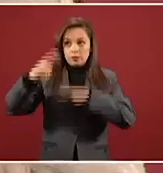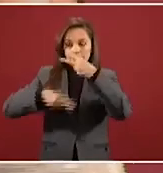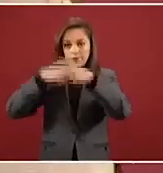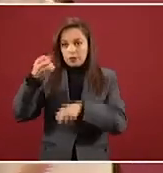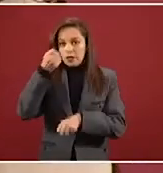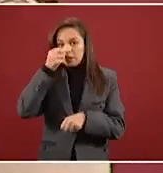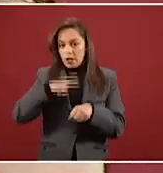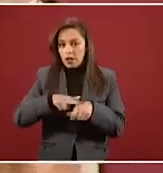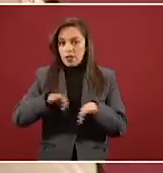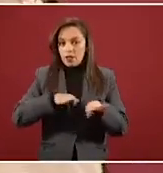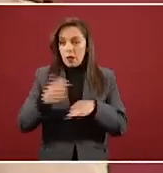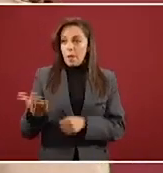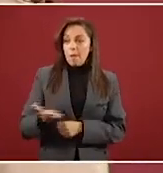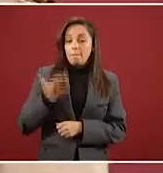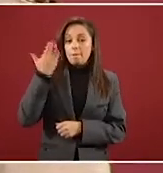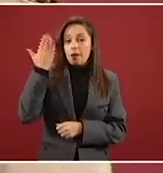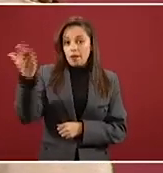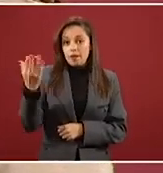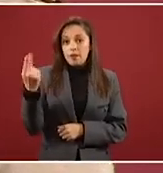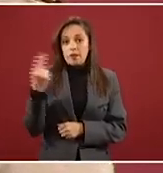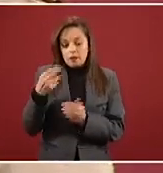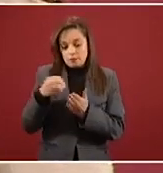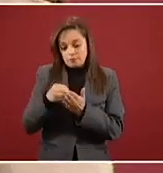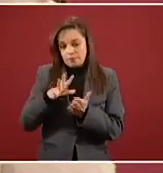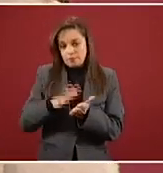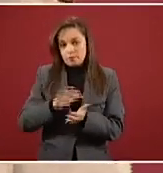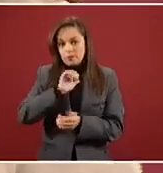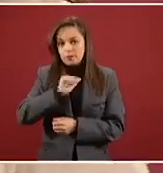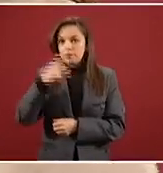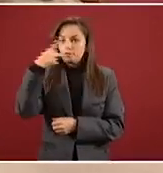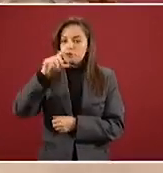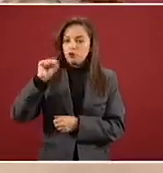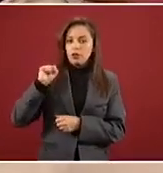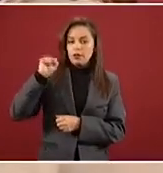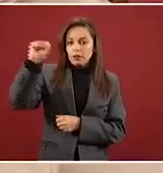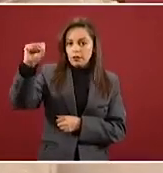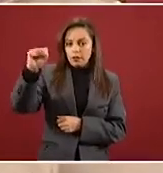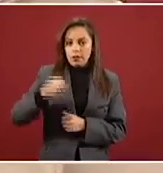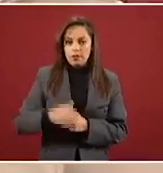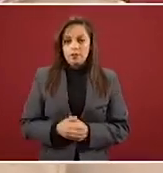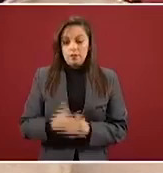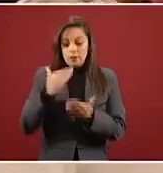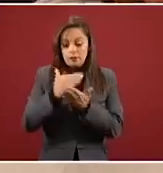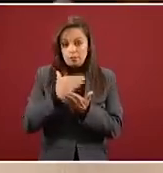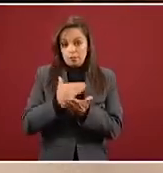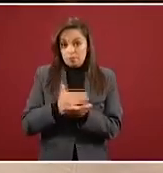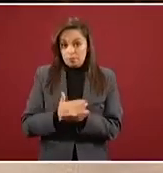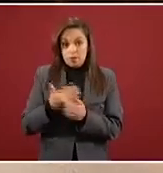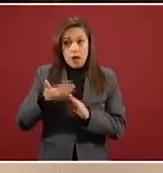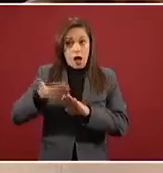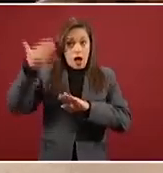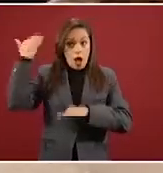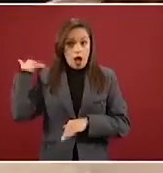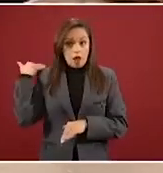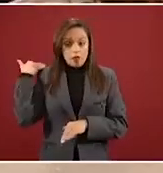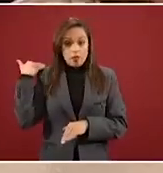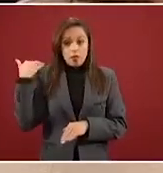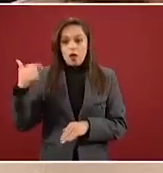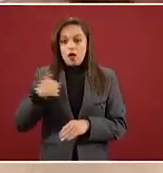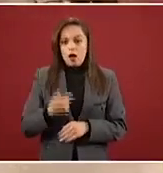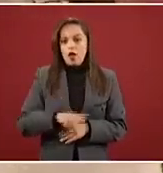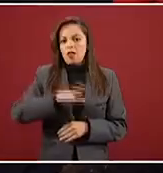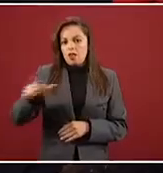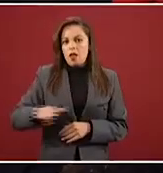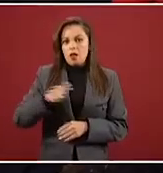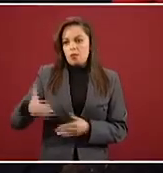Trabajo para pedir el registro sindical. Recordemos que los registros ya no es como antes, de que te doy plazo y